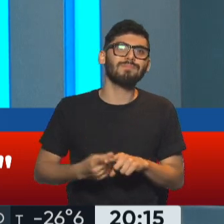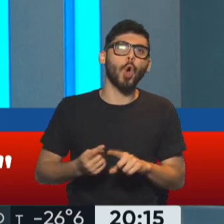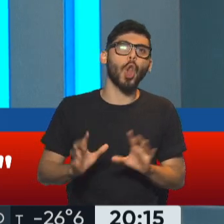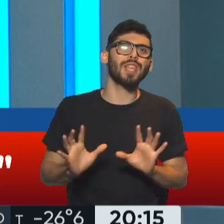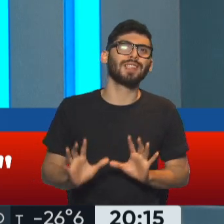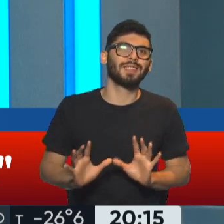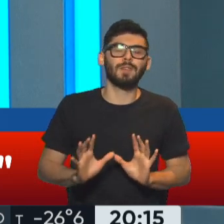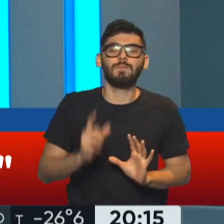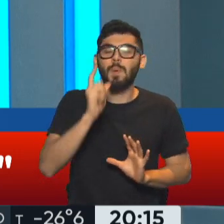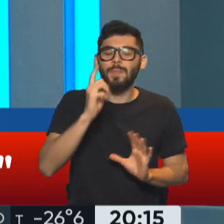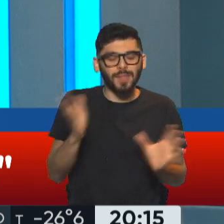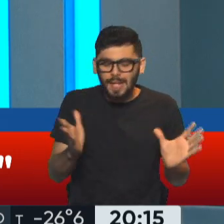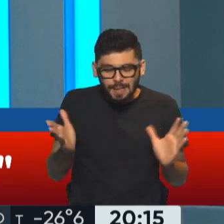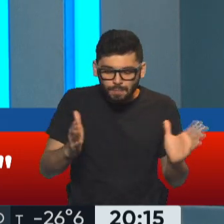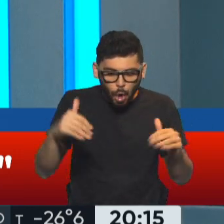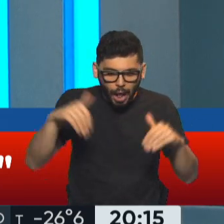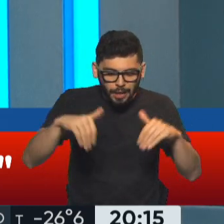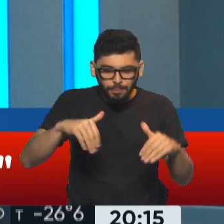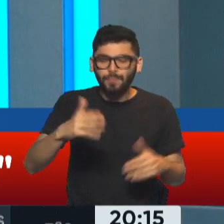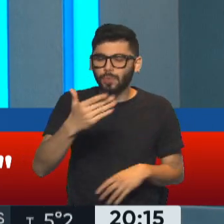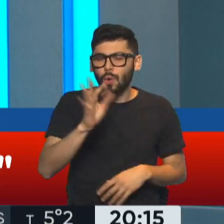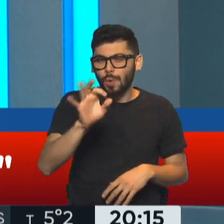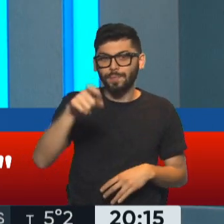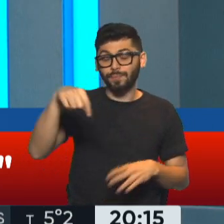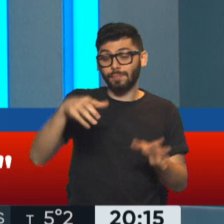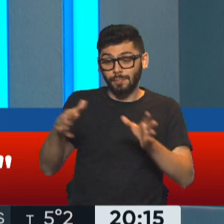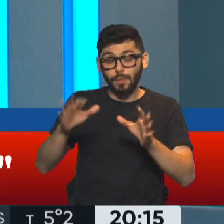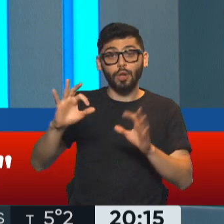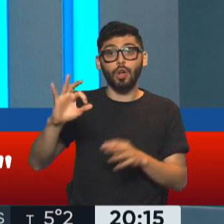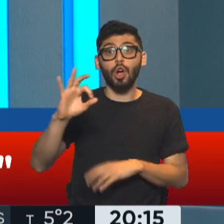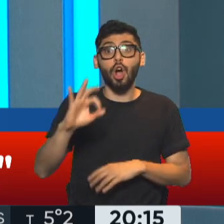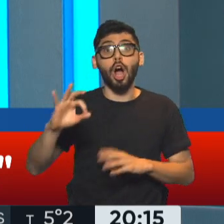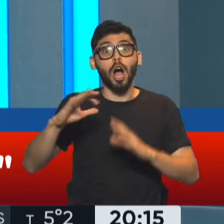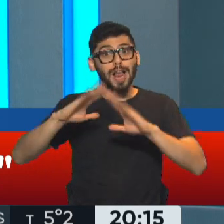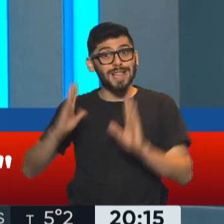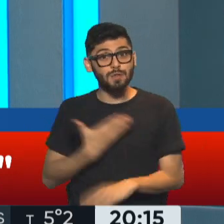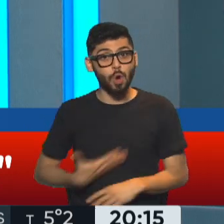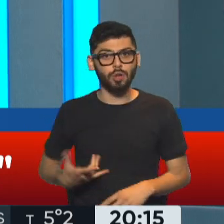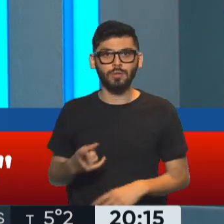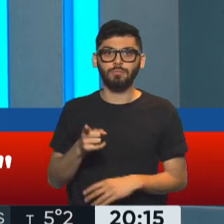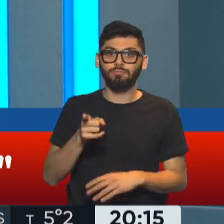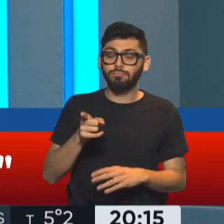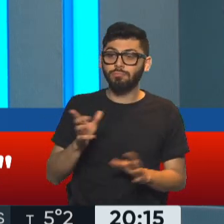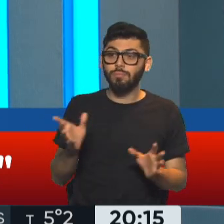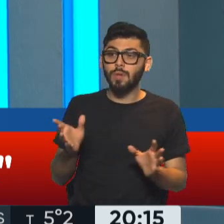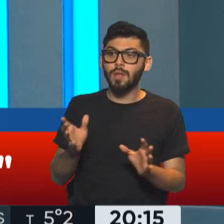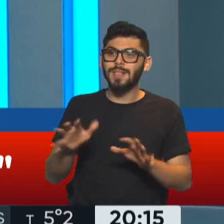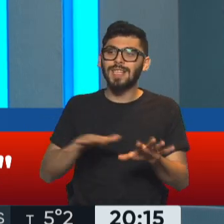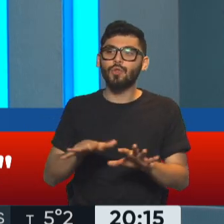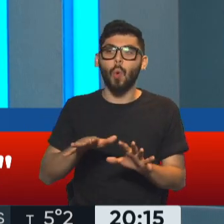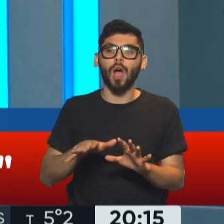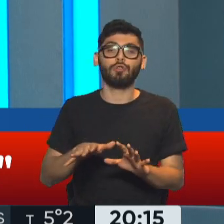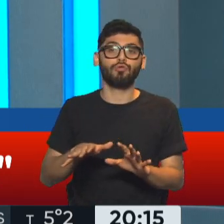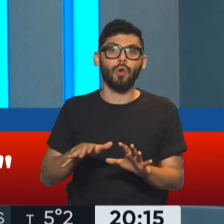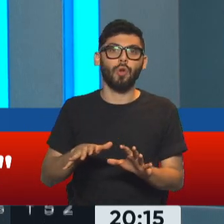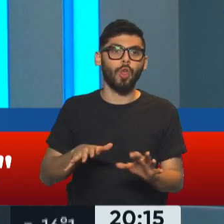en época de elecciones, ¿sabes? Este hecho de Olivos es un hecho emocional, reacciona emocionalmente